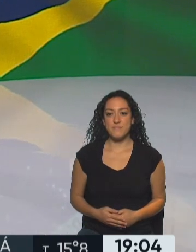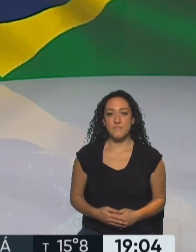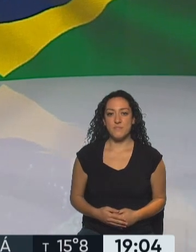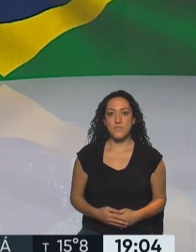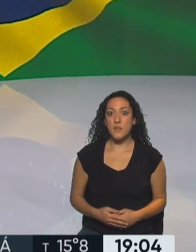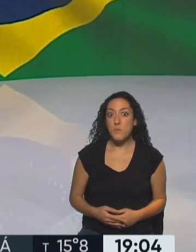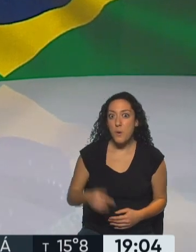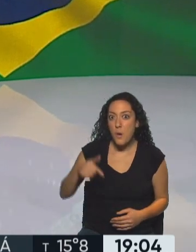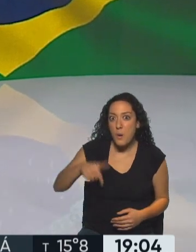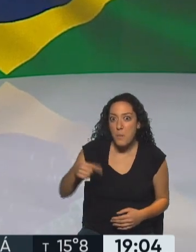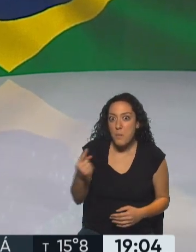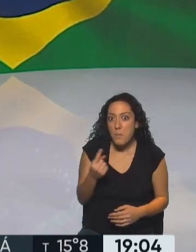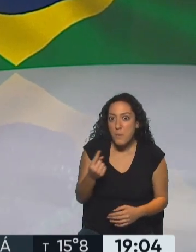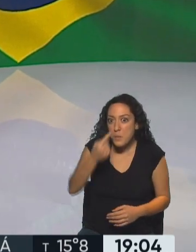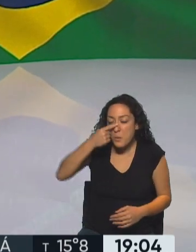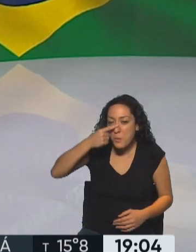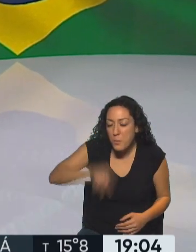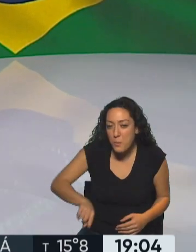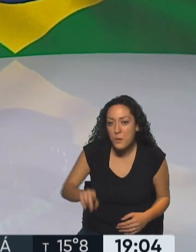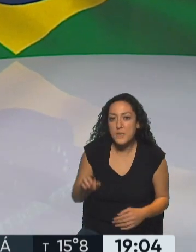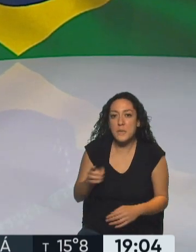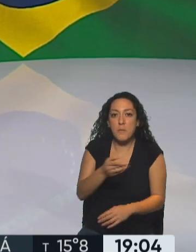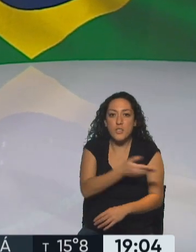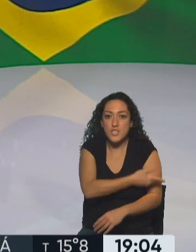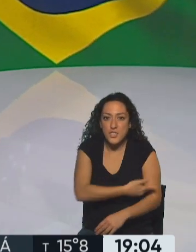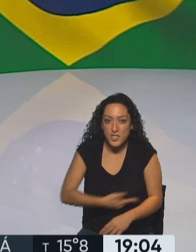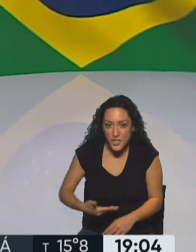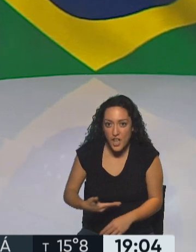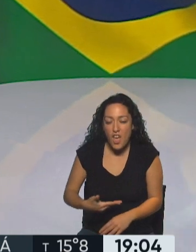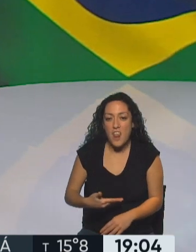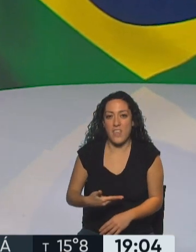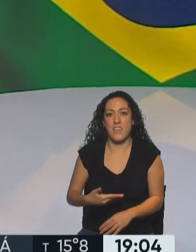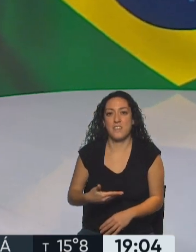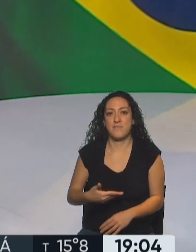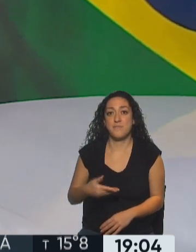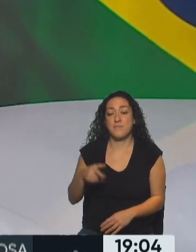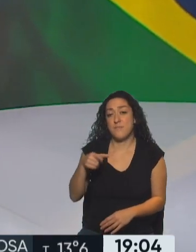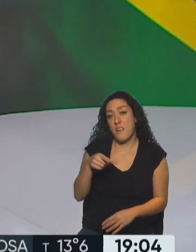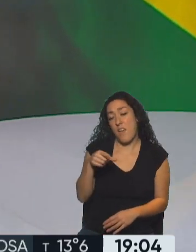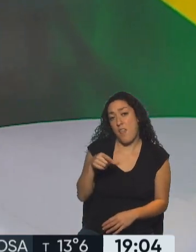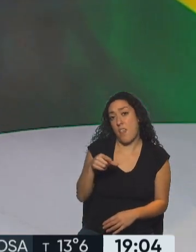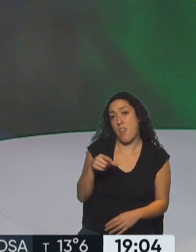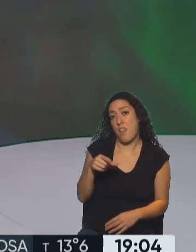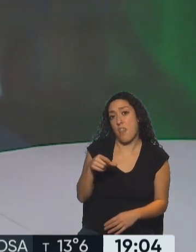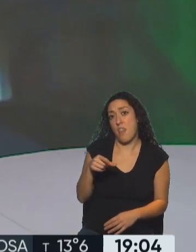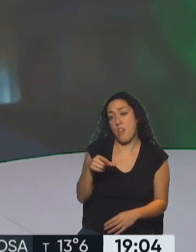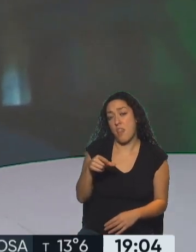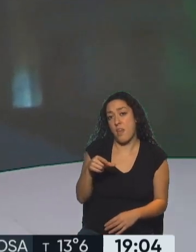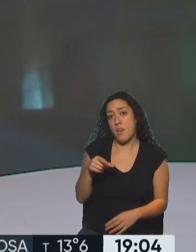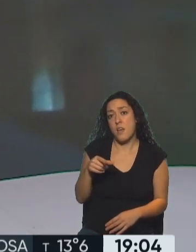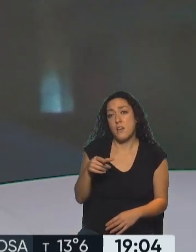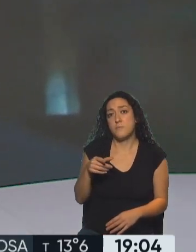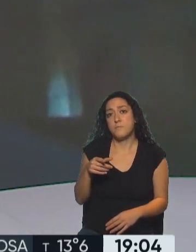Último momento. Daniel Scioli, quien abandonara por algunos